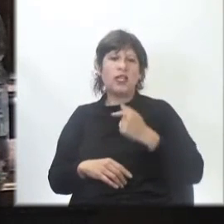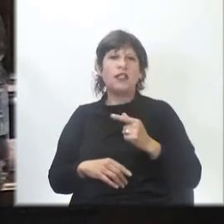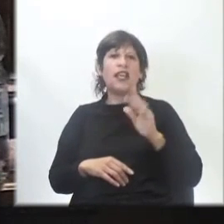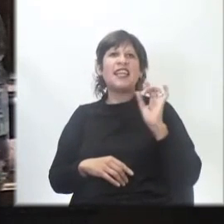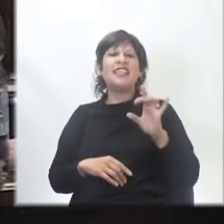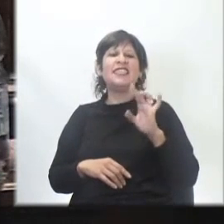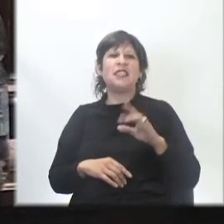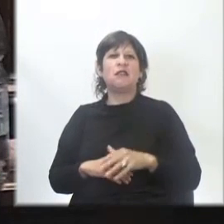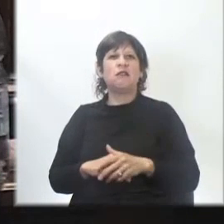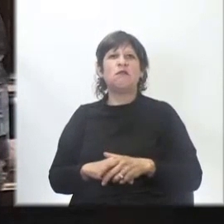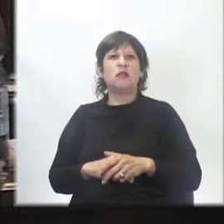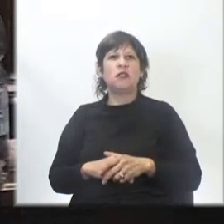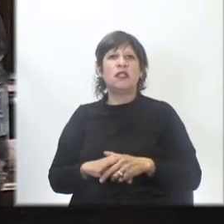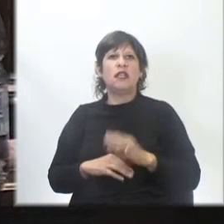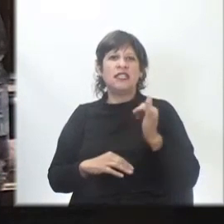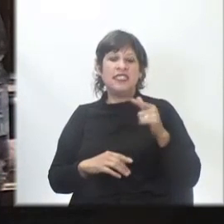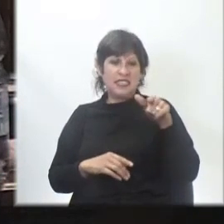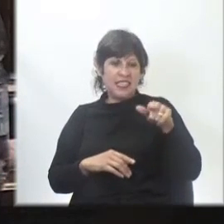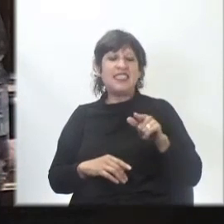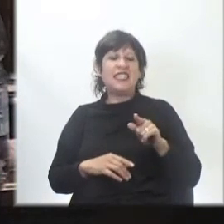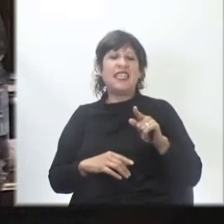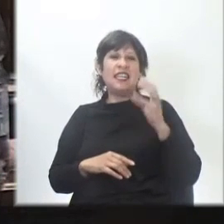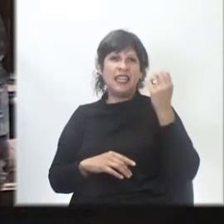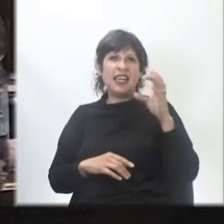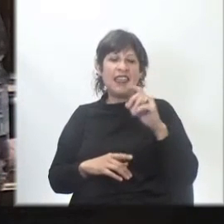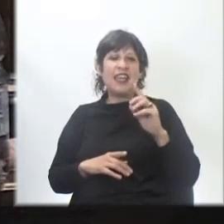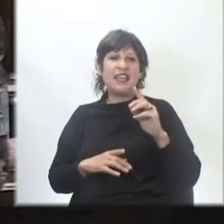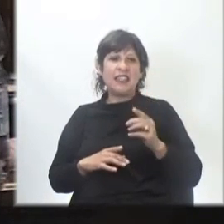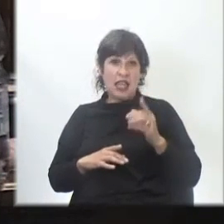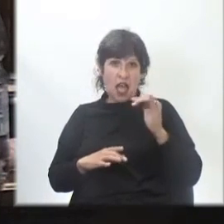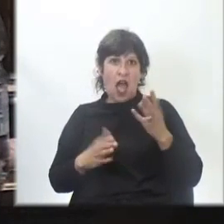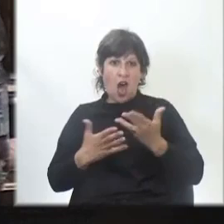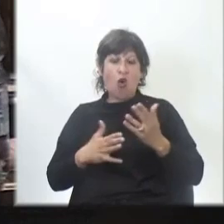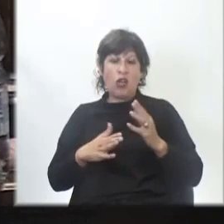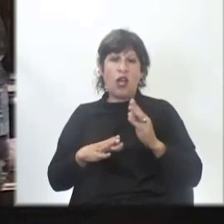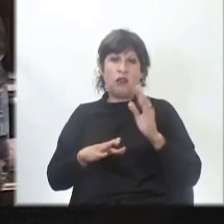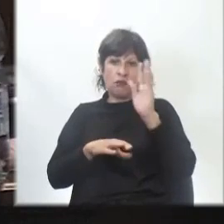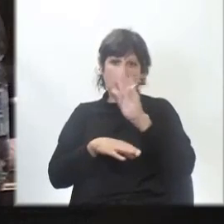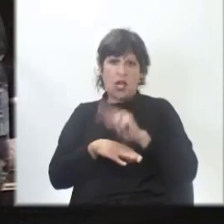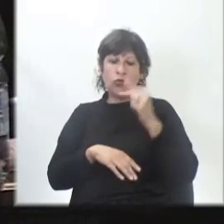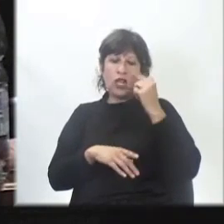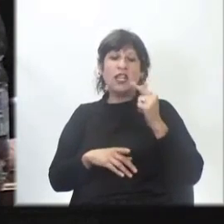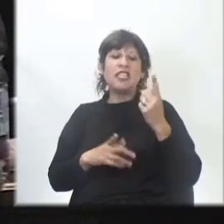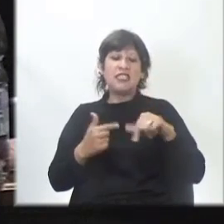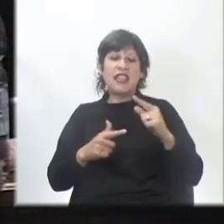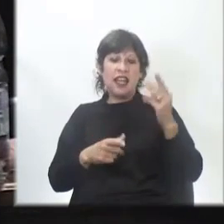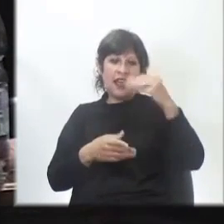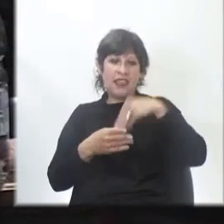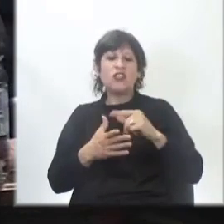15. Si dicho radar se está utilizando y si se encuentra integrado al sistema de radares.